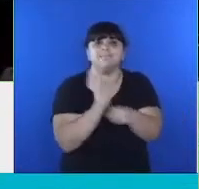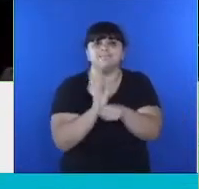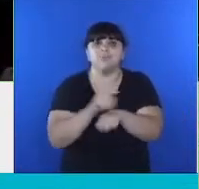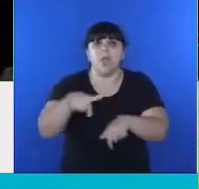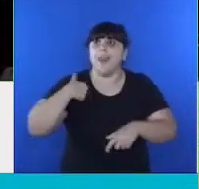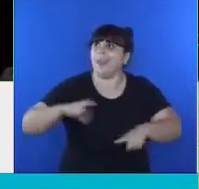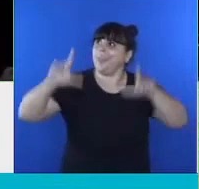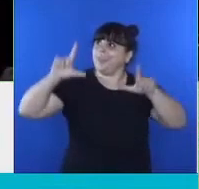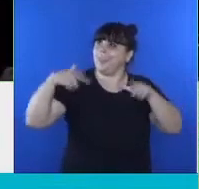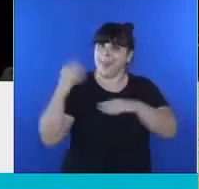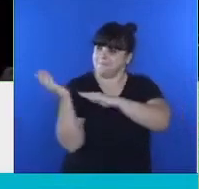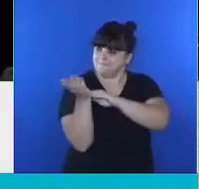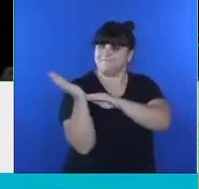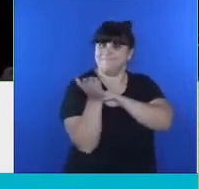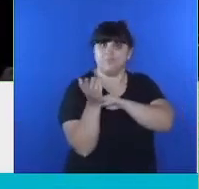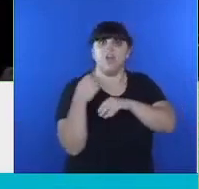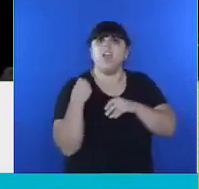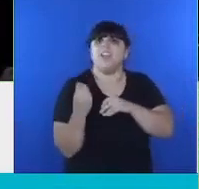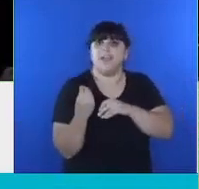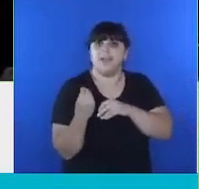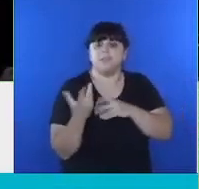provincia de Buenos Aires? Bueno, por ejemplo,